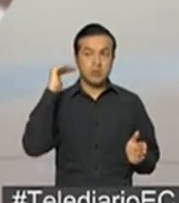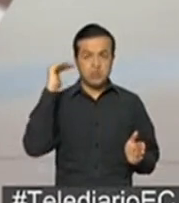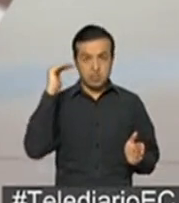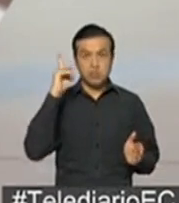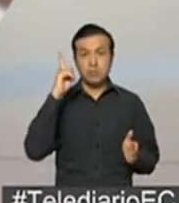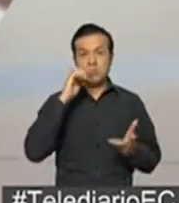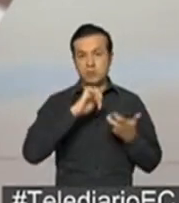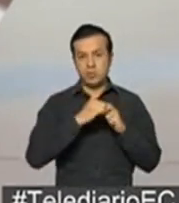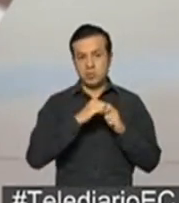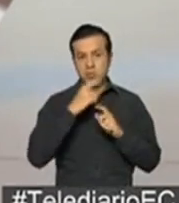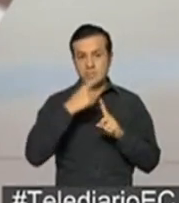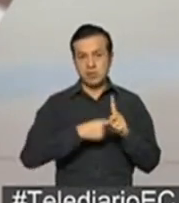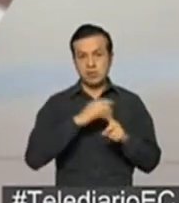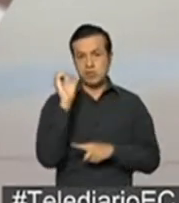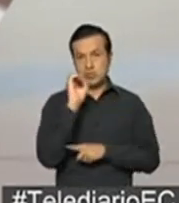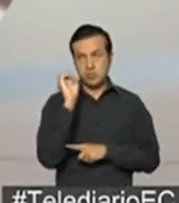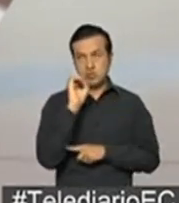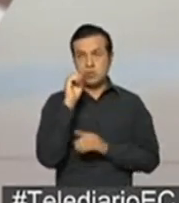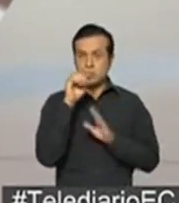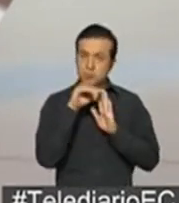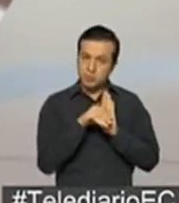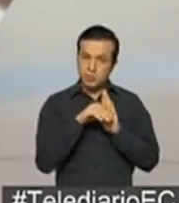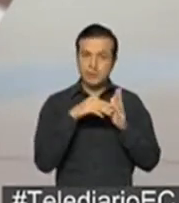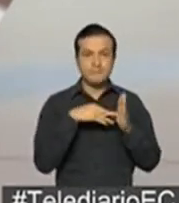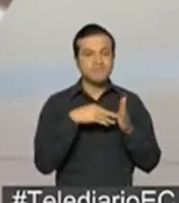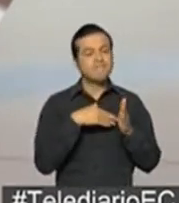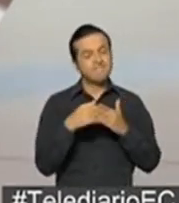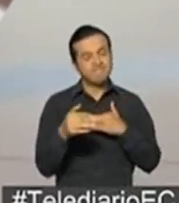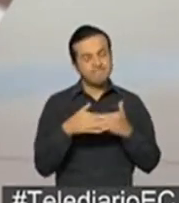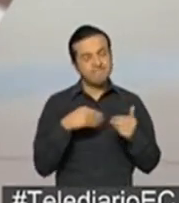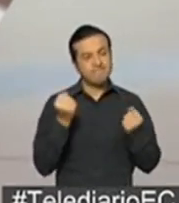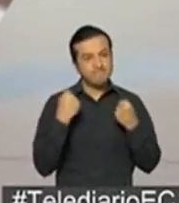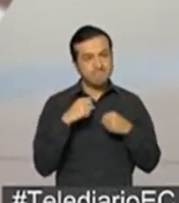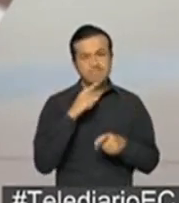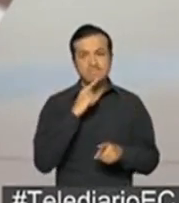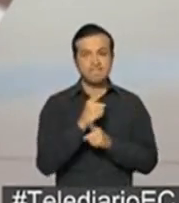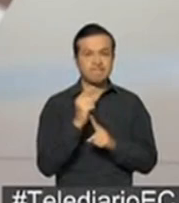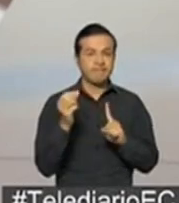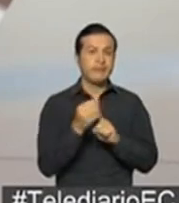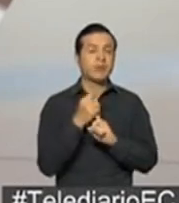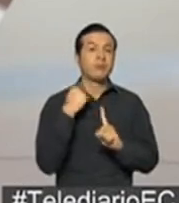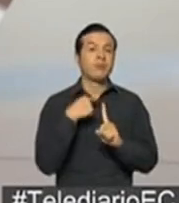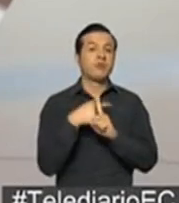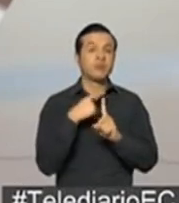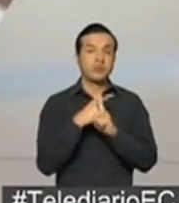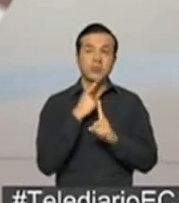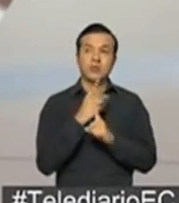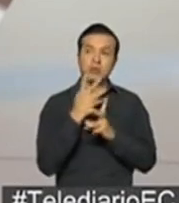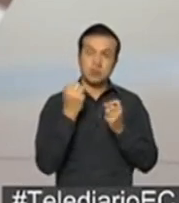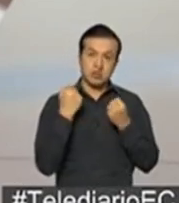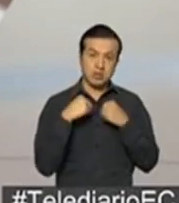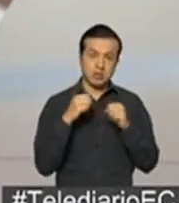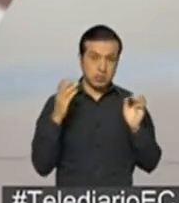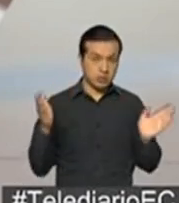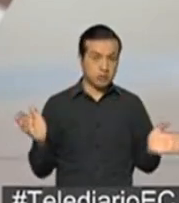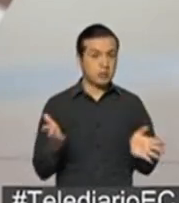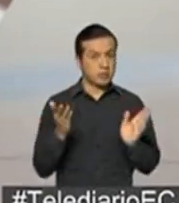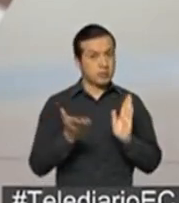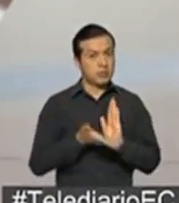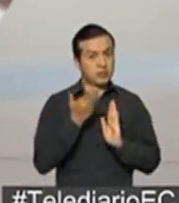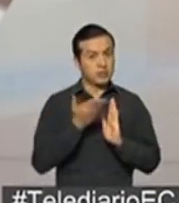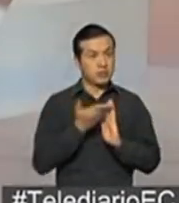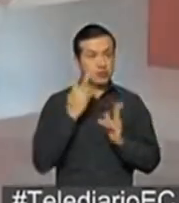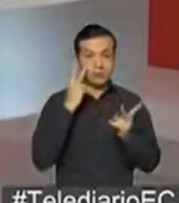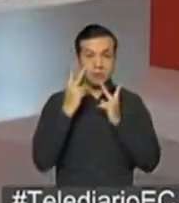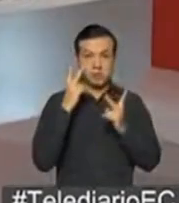tuvimos un bajoncito en el mes de octubre, pero de todas maneras creo que el resultado es positivo y queremos que continúe de esa manera.